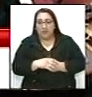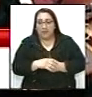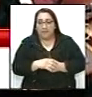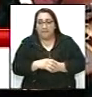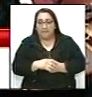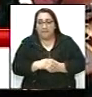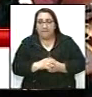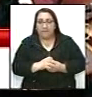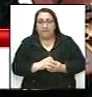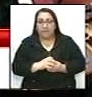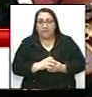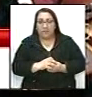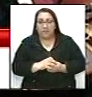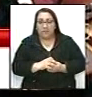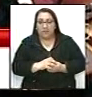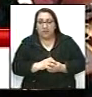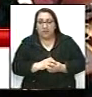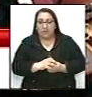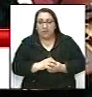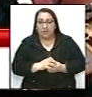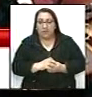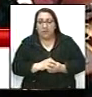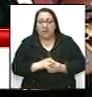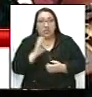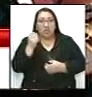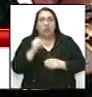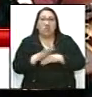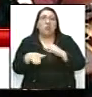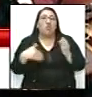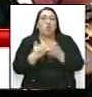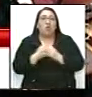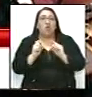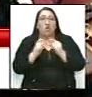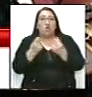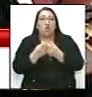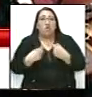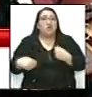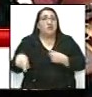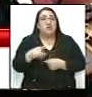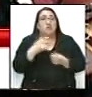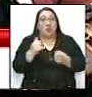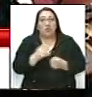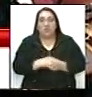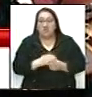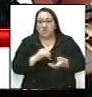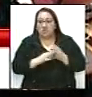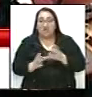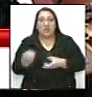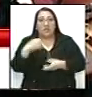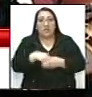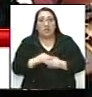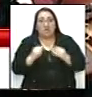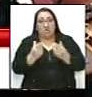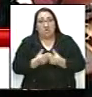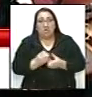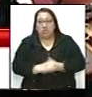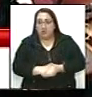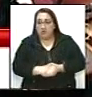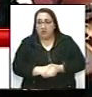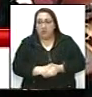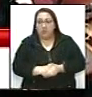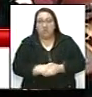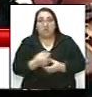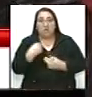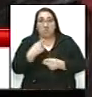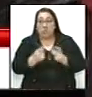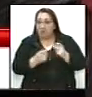es la expresión, creo yo, del grueso de congresistas que básicamente hoy día integran este Congreso de la República y está representado